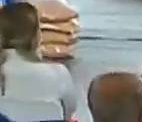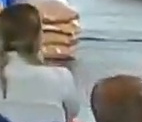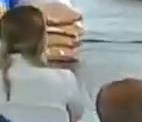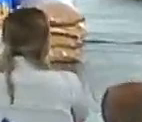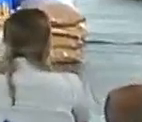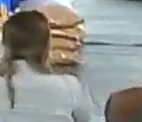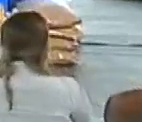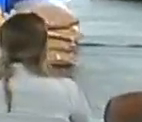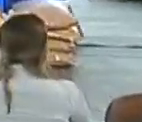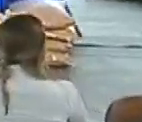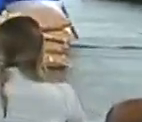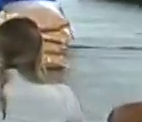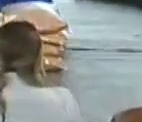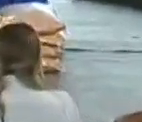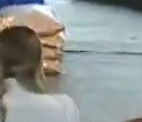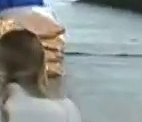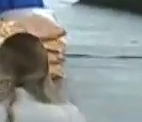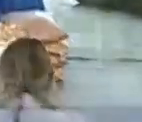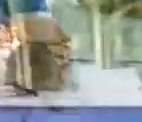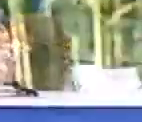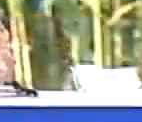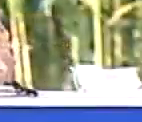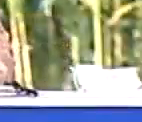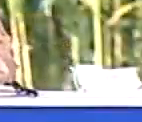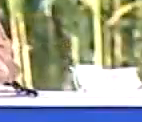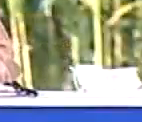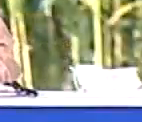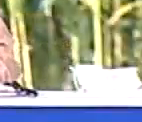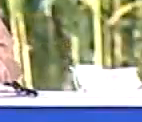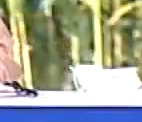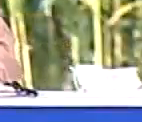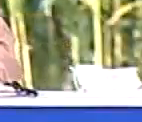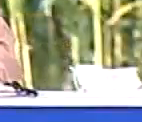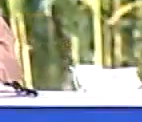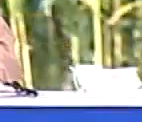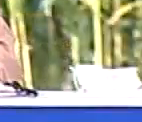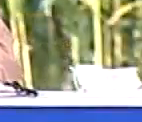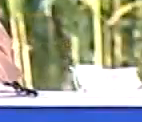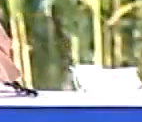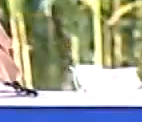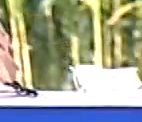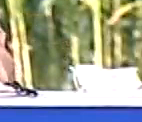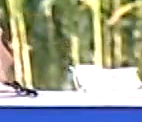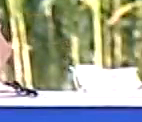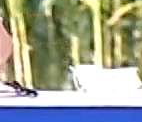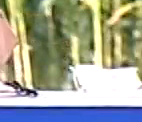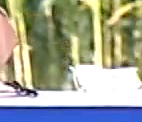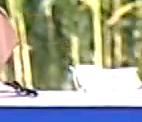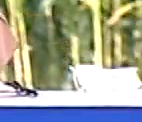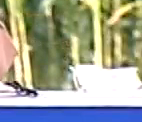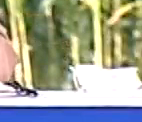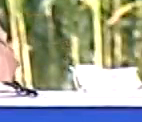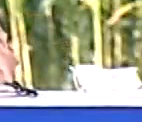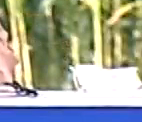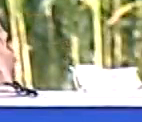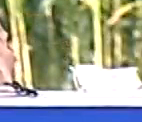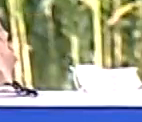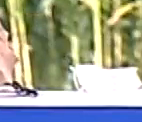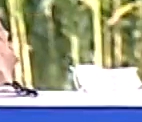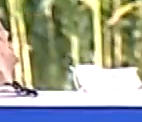Reverdecer nuestro país es un empeño, es un objetivo, es una